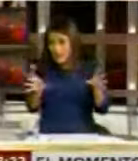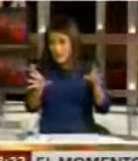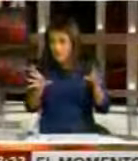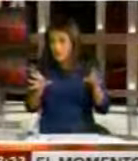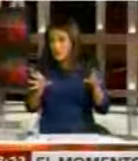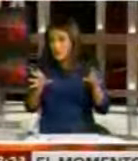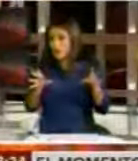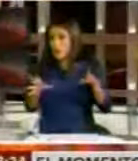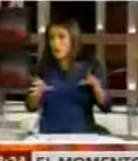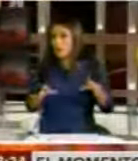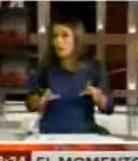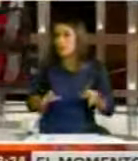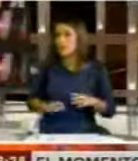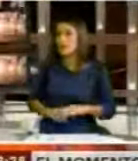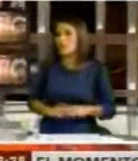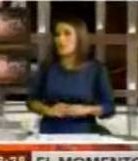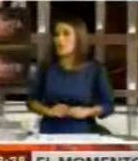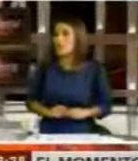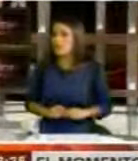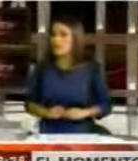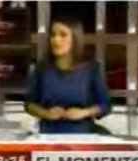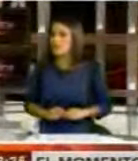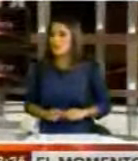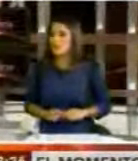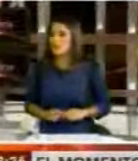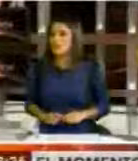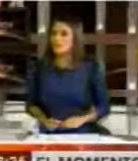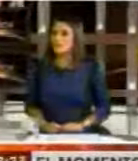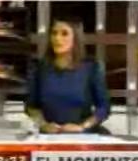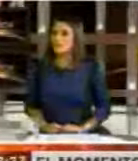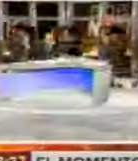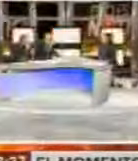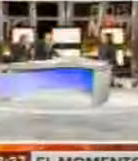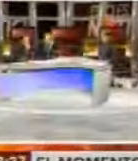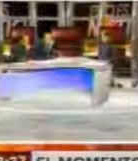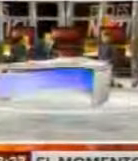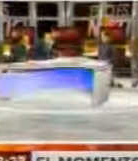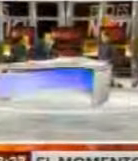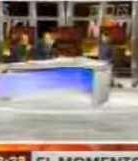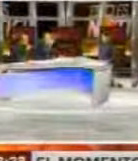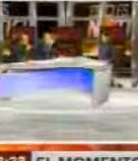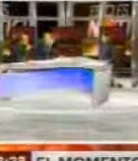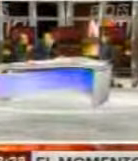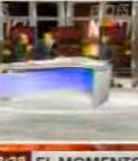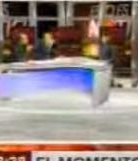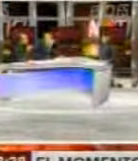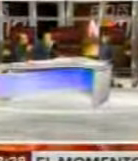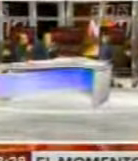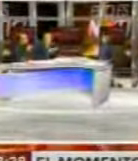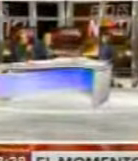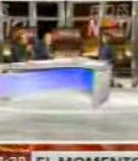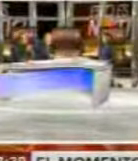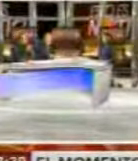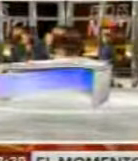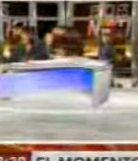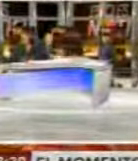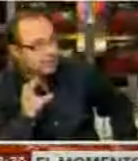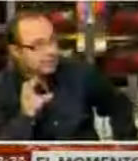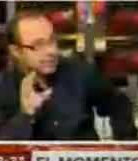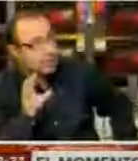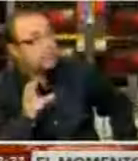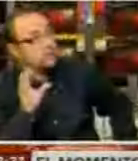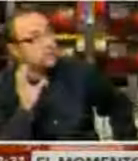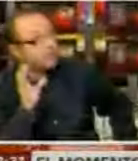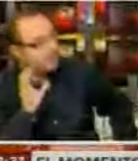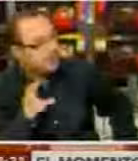primer lugar, me da la sensación de que el presidente no fue capaz de administrar la popularidad presidencial que tuvo particularmente al momento del rescate de